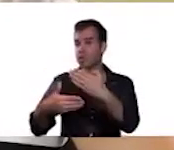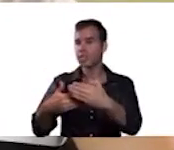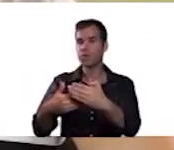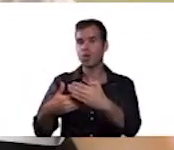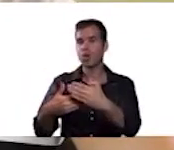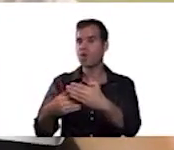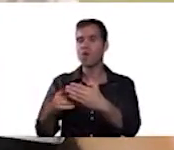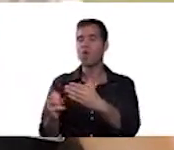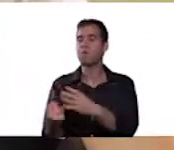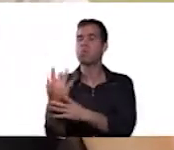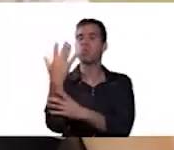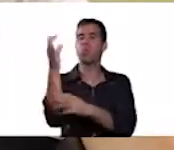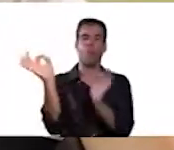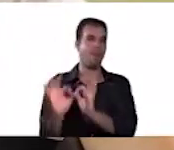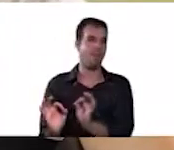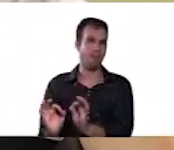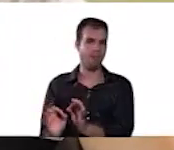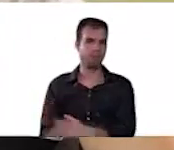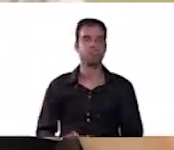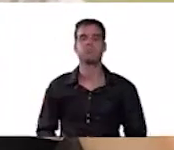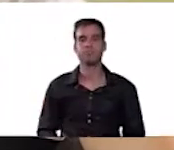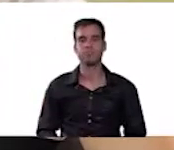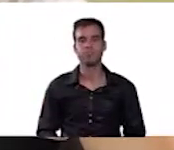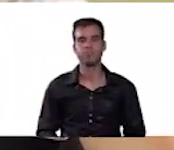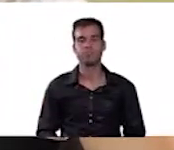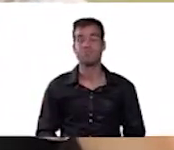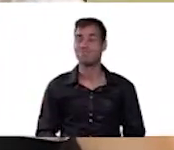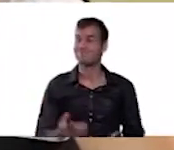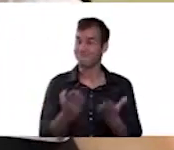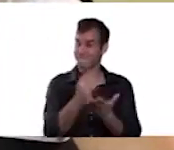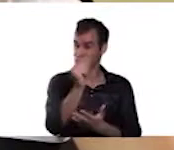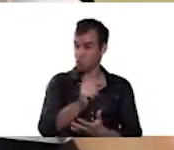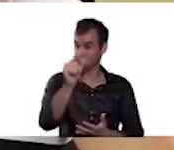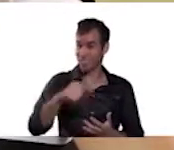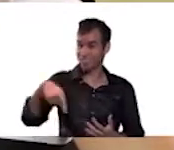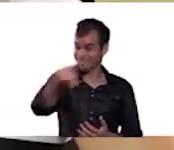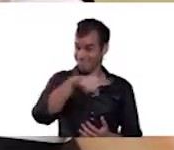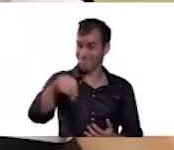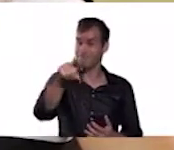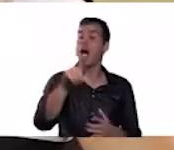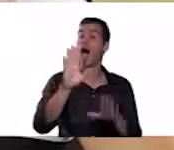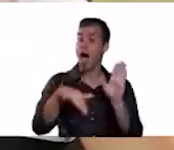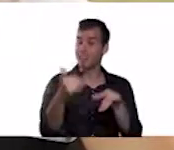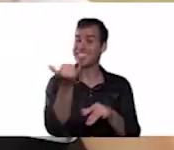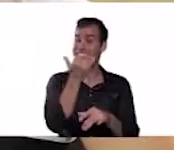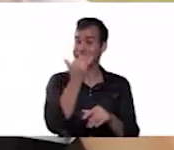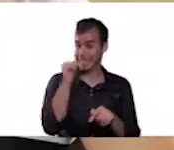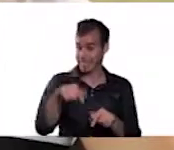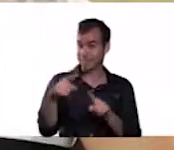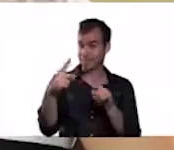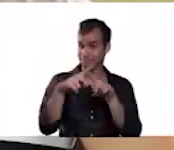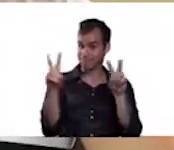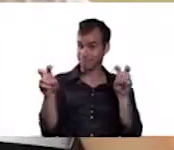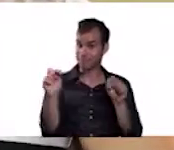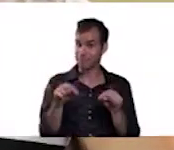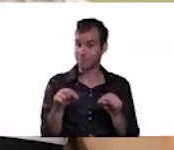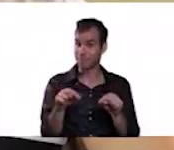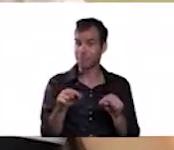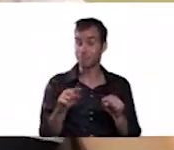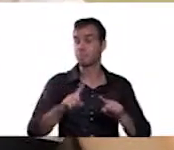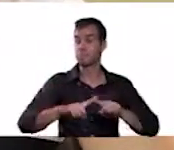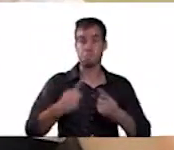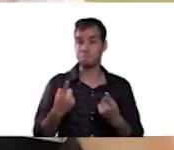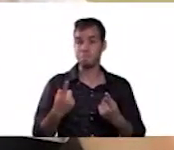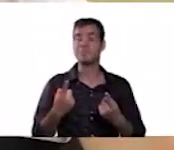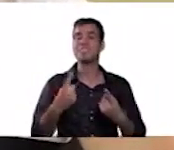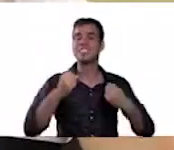espontáneo, no ocurre. Aquí los estudiantes cometen un error generalmente. Cuando se les dice que